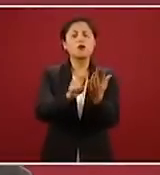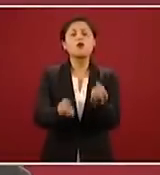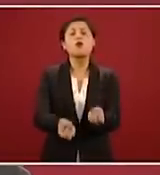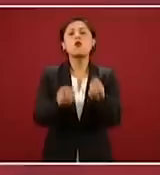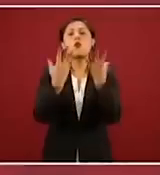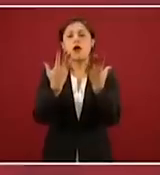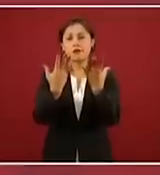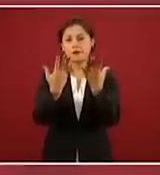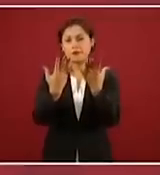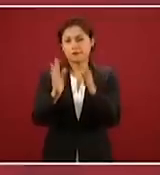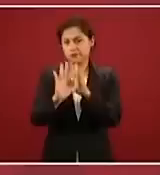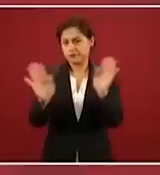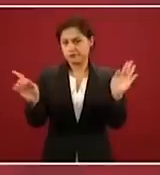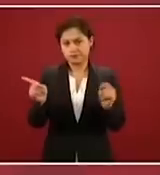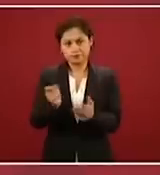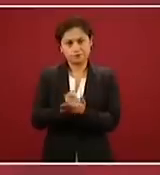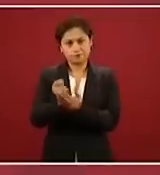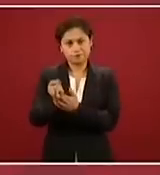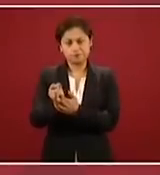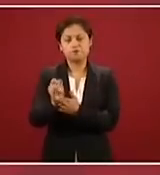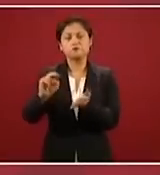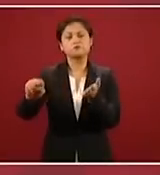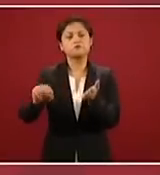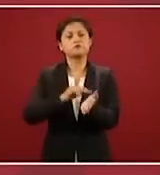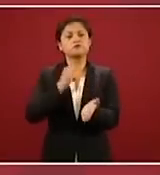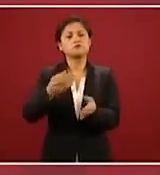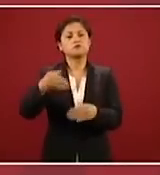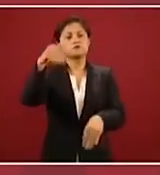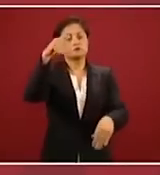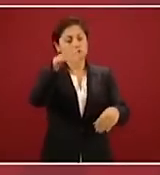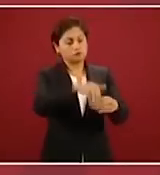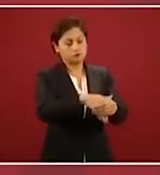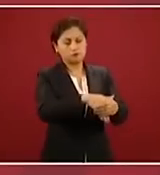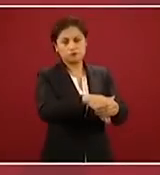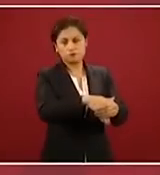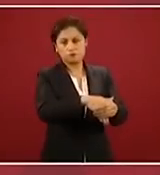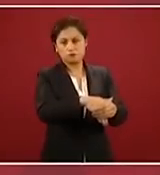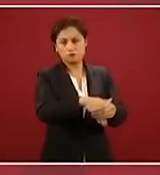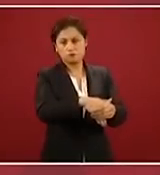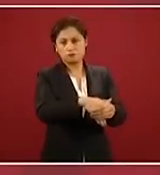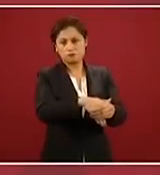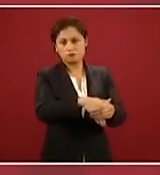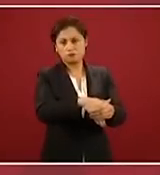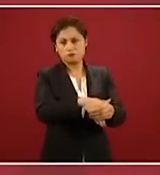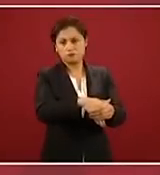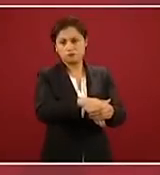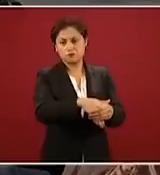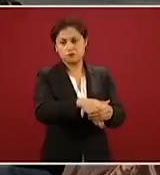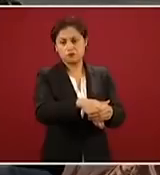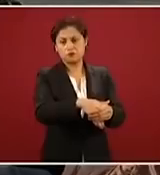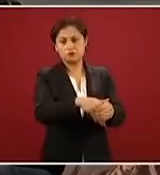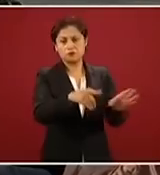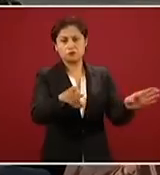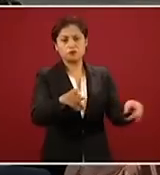firmaron y la depositaron en una